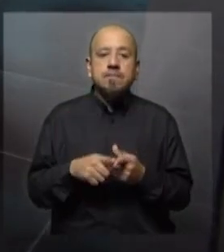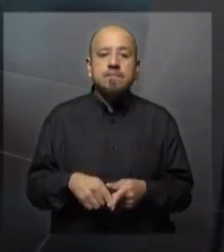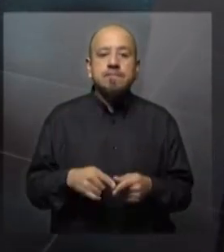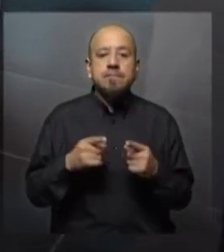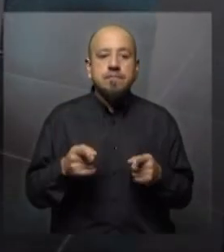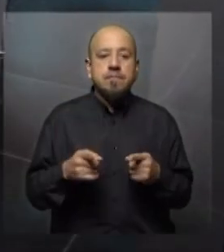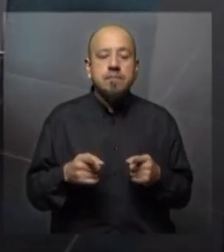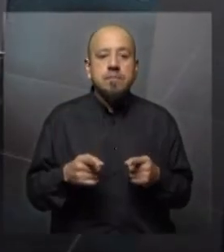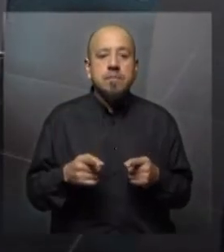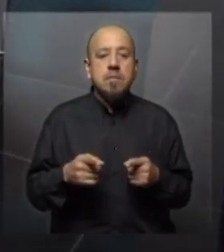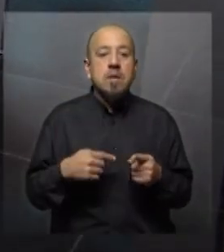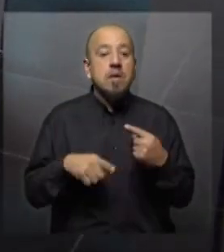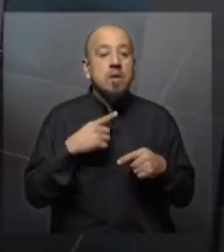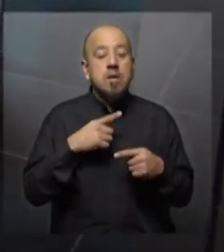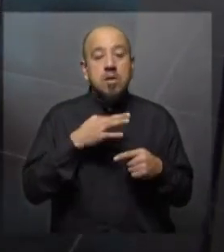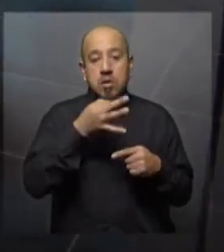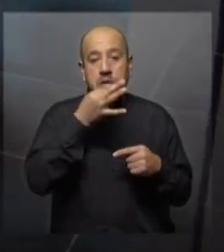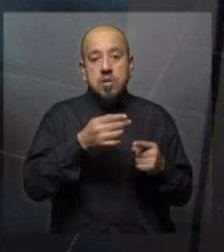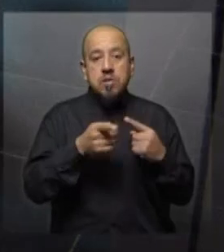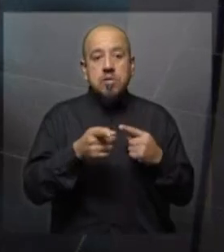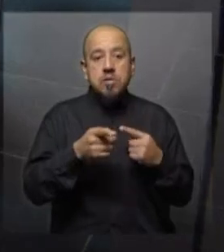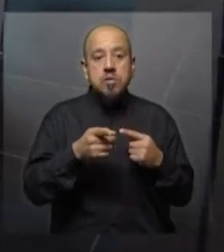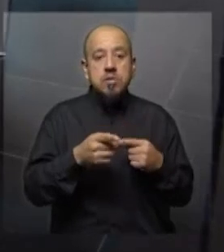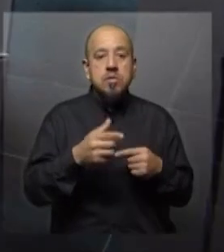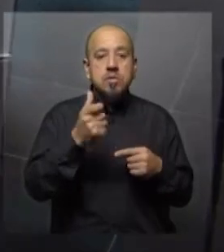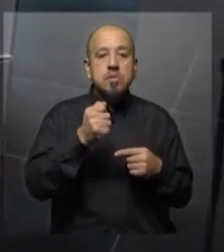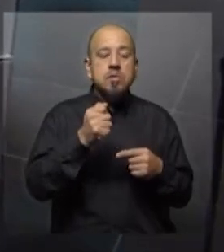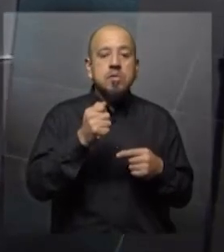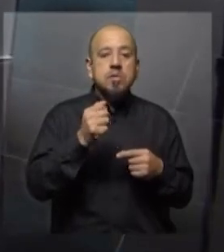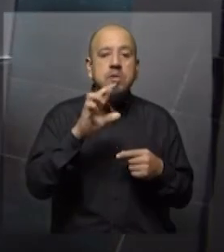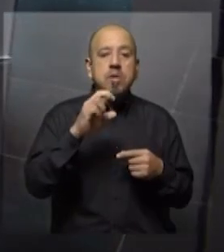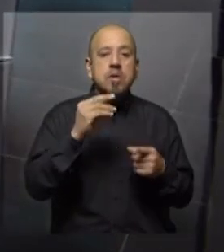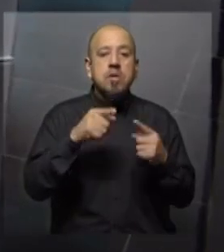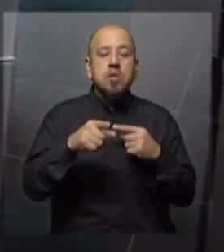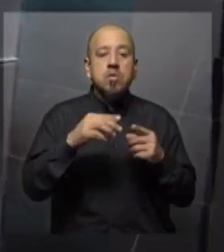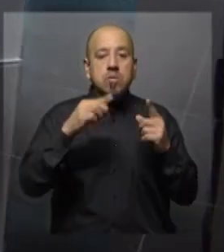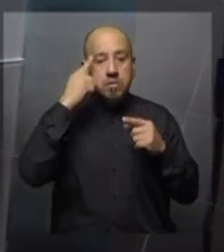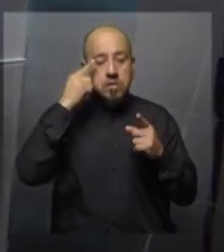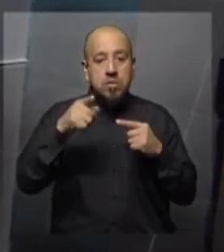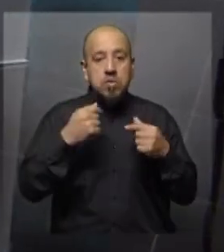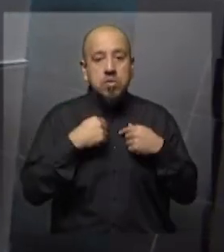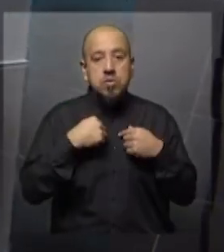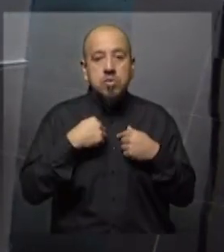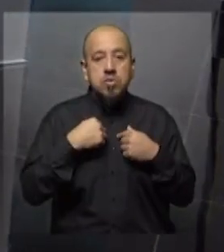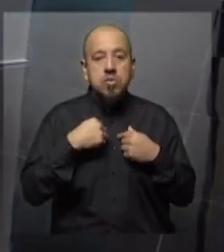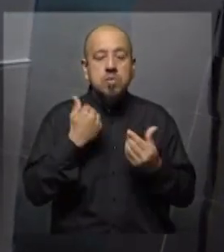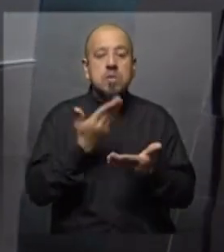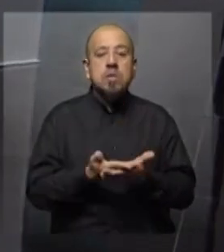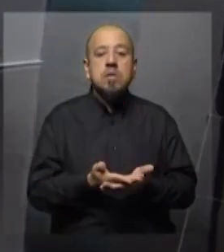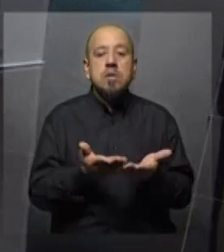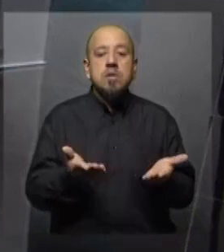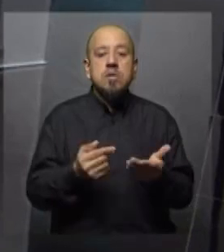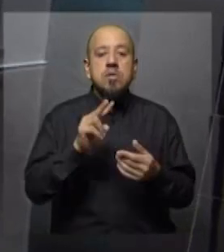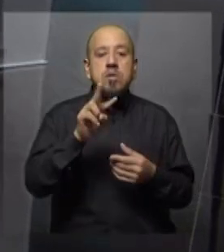es muy elocuente la descripción que Arturo ardaba otro gran pensador nuestro plantea